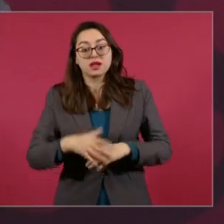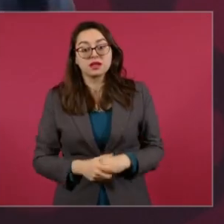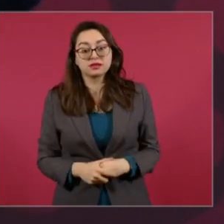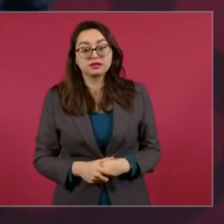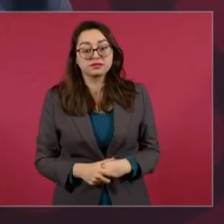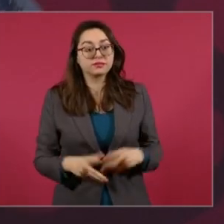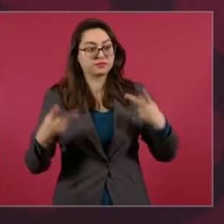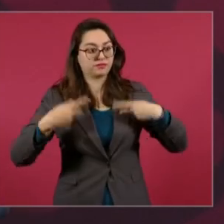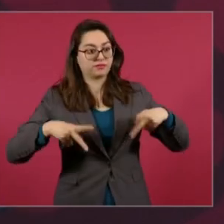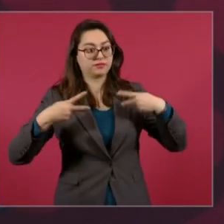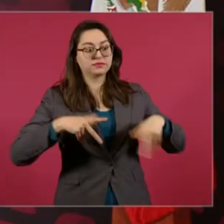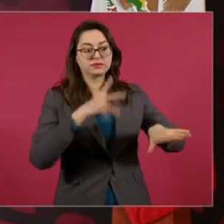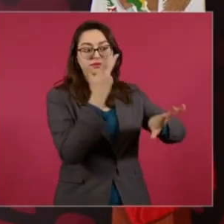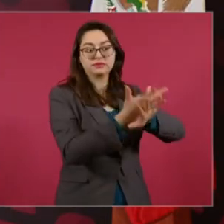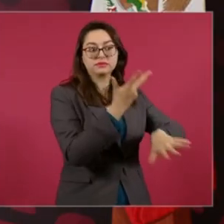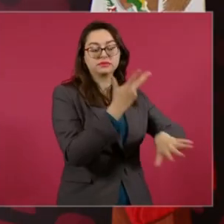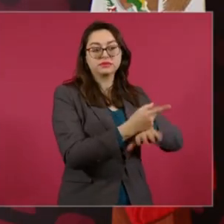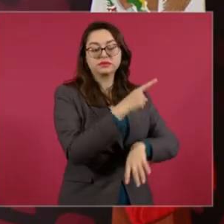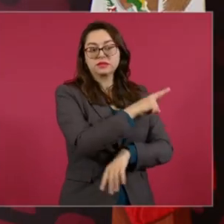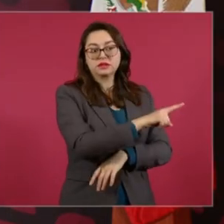cooperación. Les hablaba yo de Ixtepec,